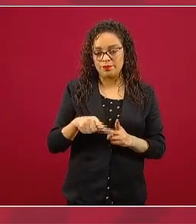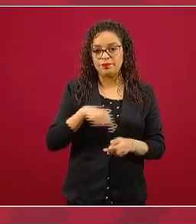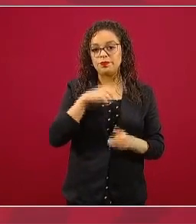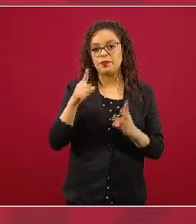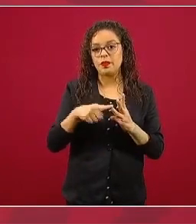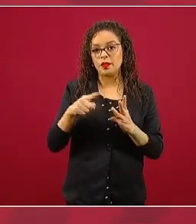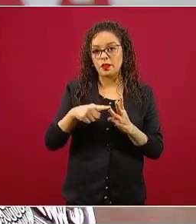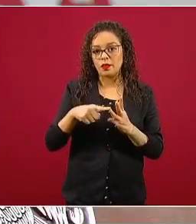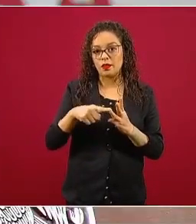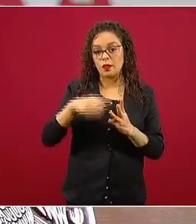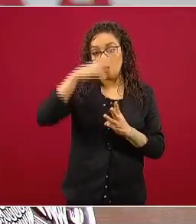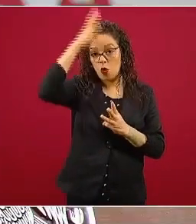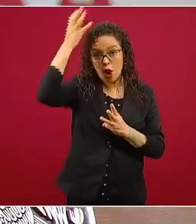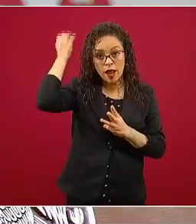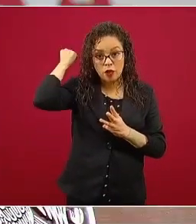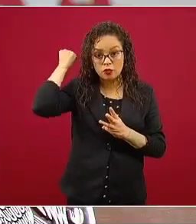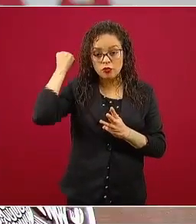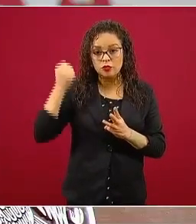Morelos,